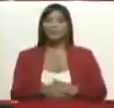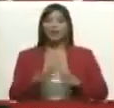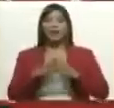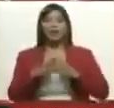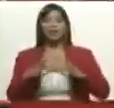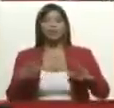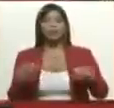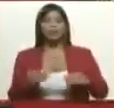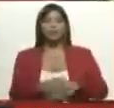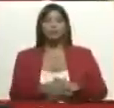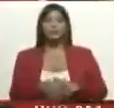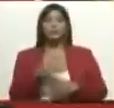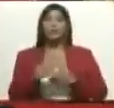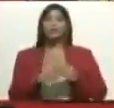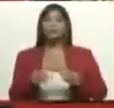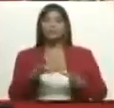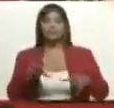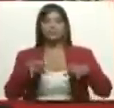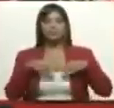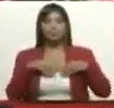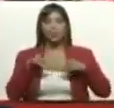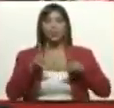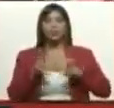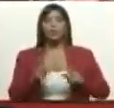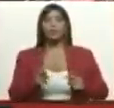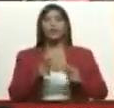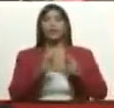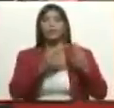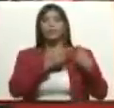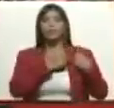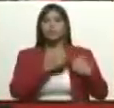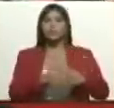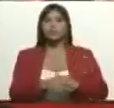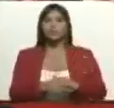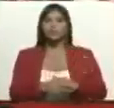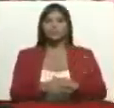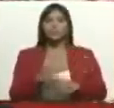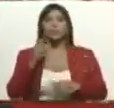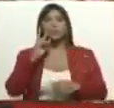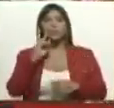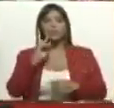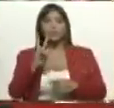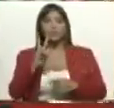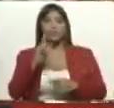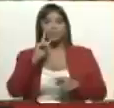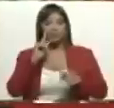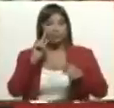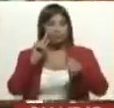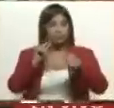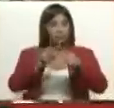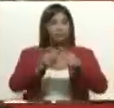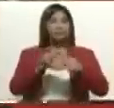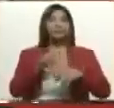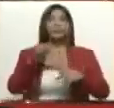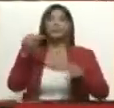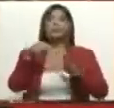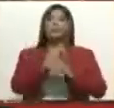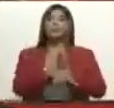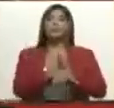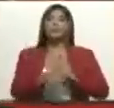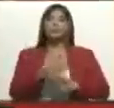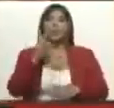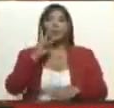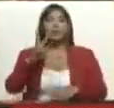todos quienes han asumido nuevas responsabilidades ver el horizonte allá en el fondo, ver